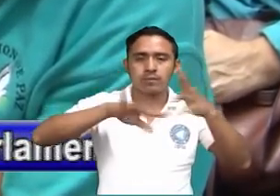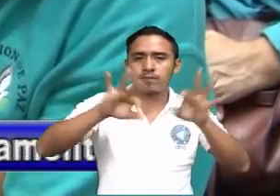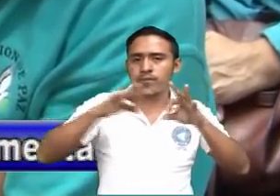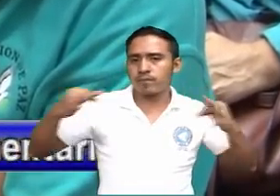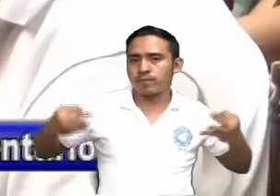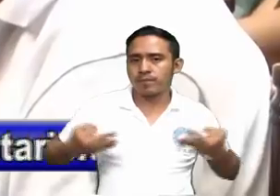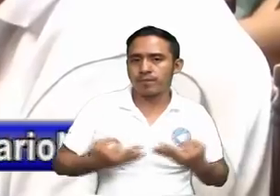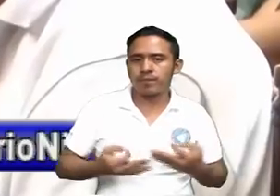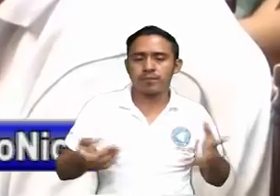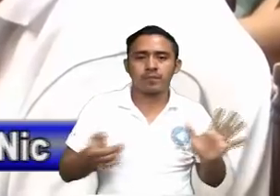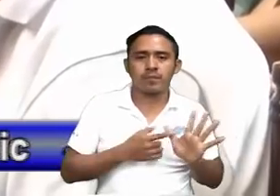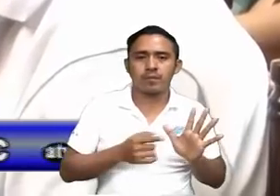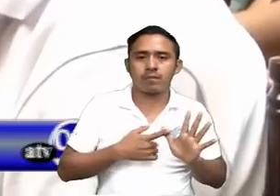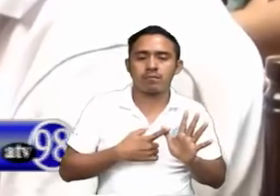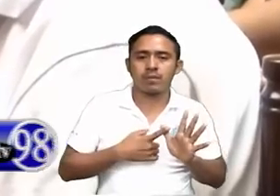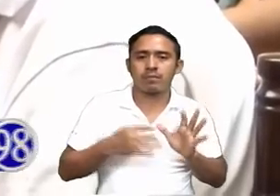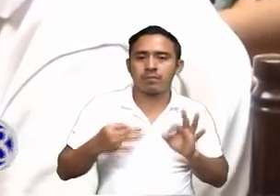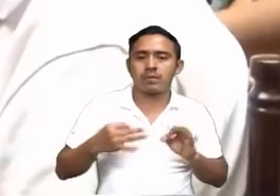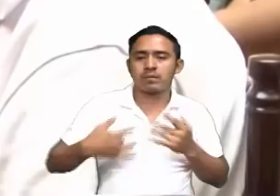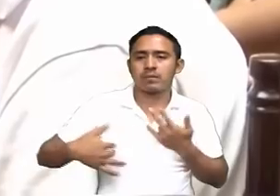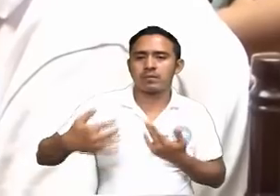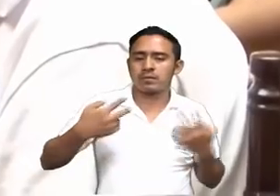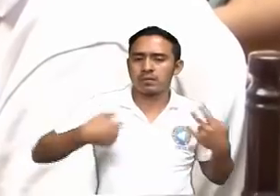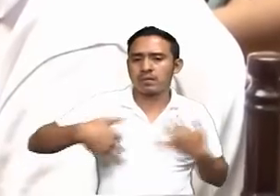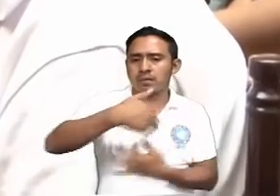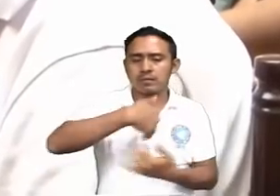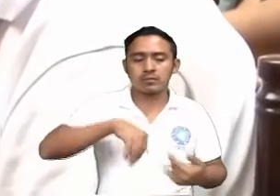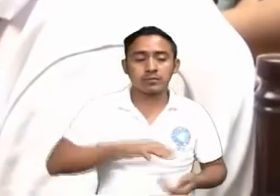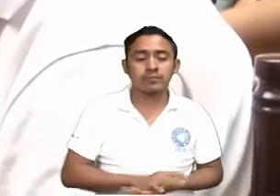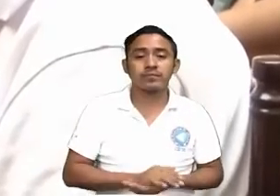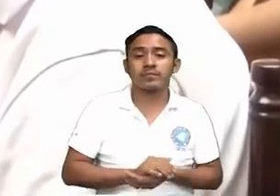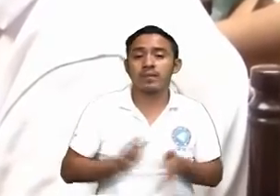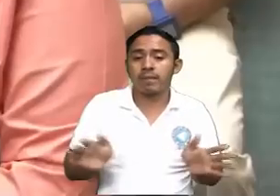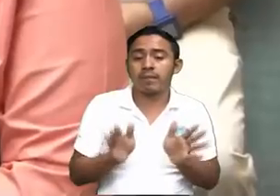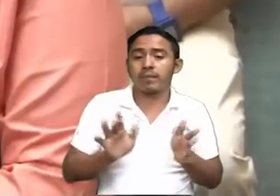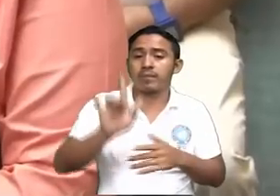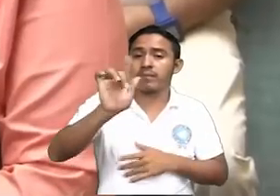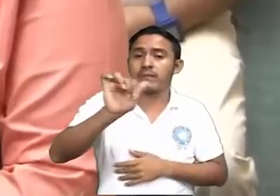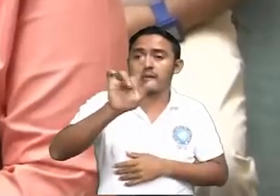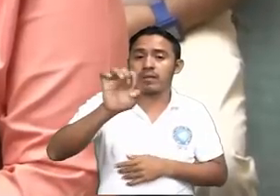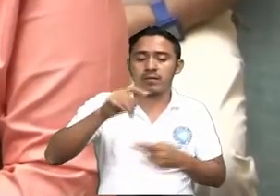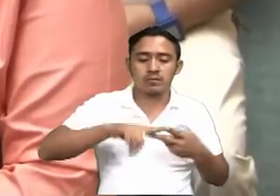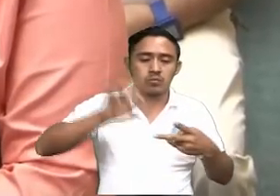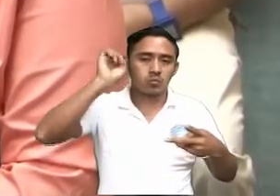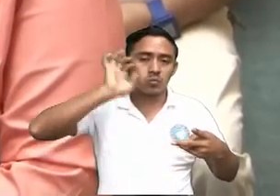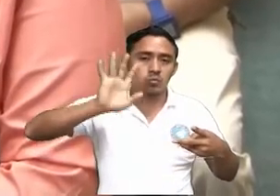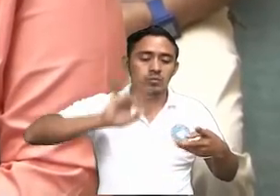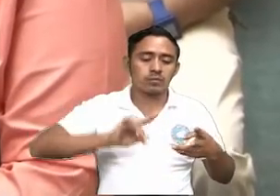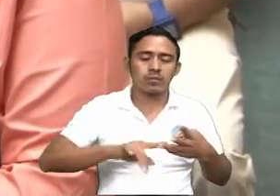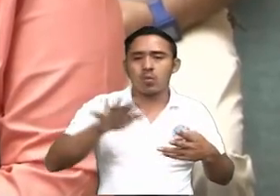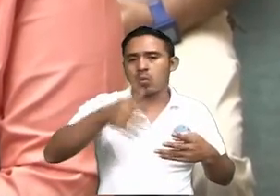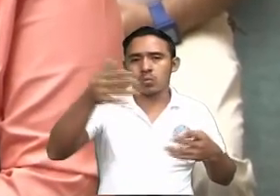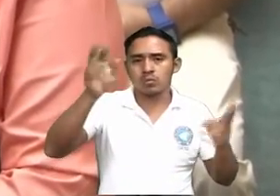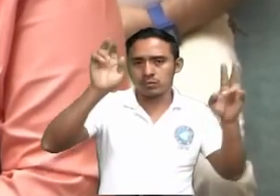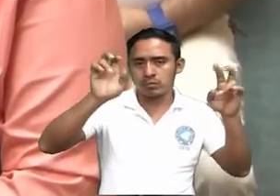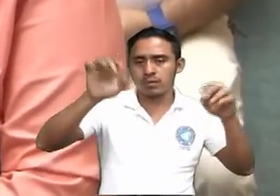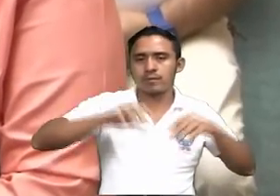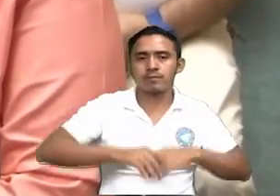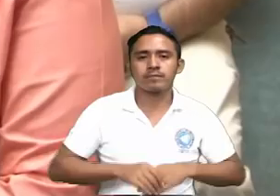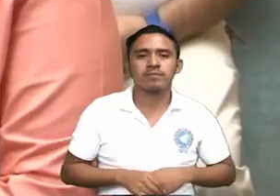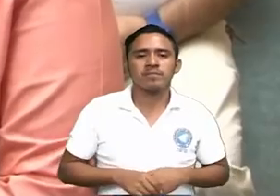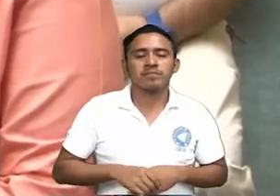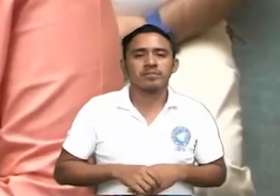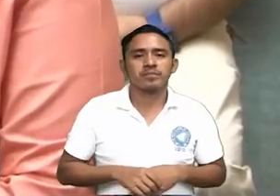familia, convivencia, promoción de talentos, turismo y otros